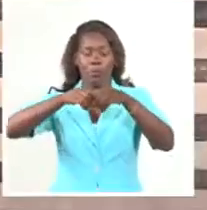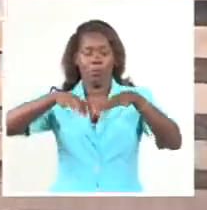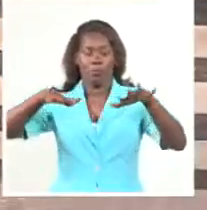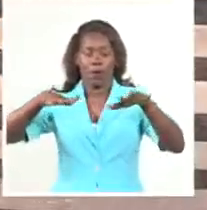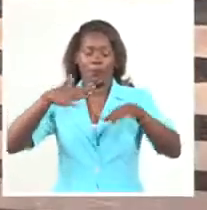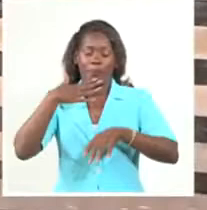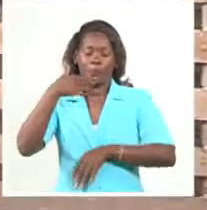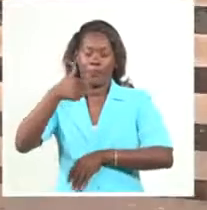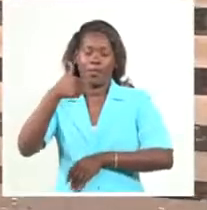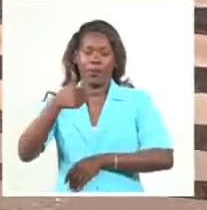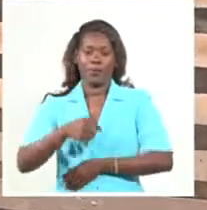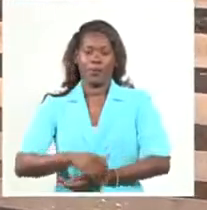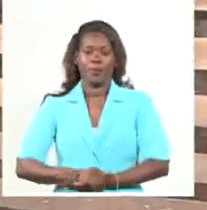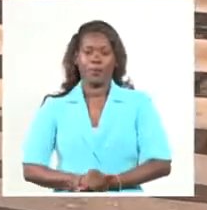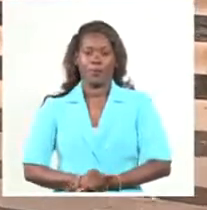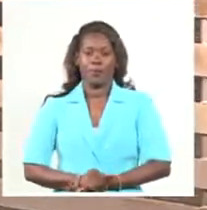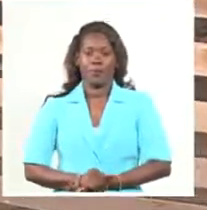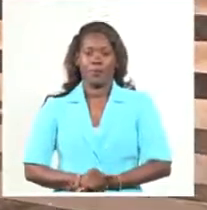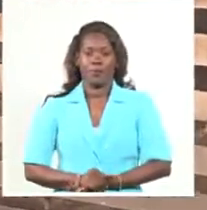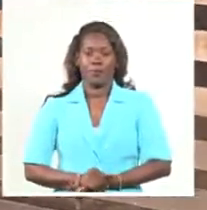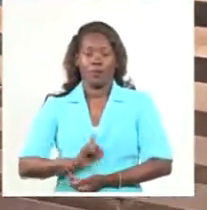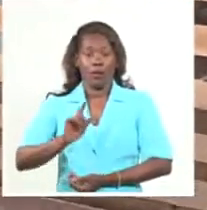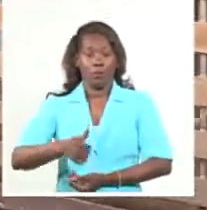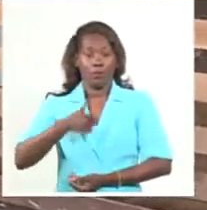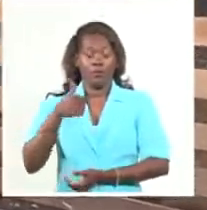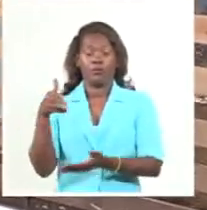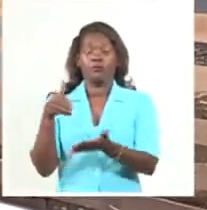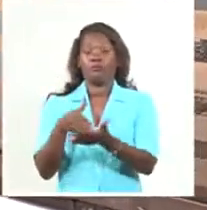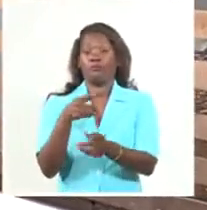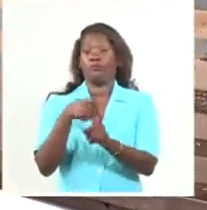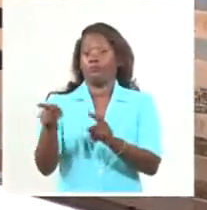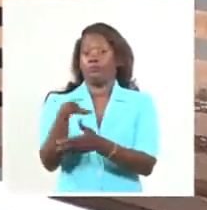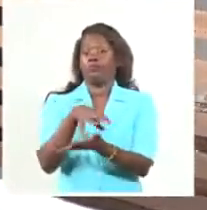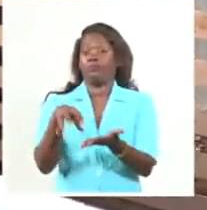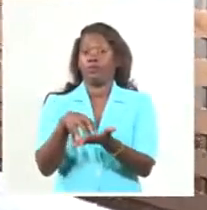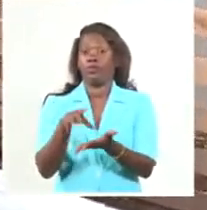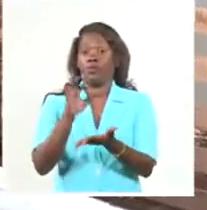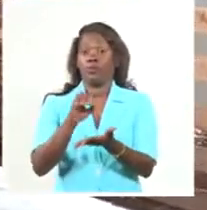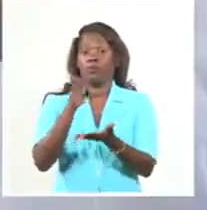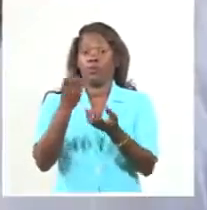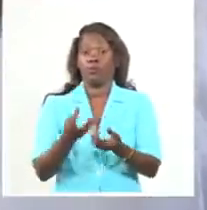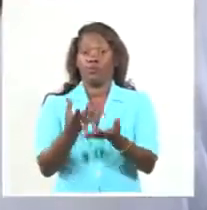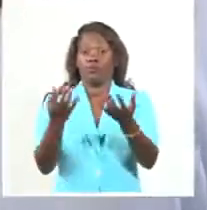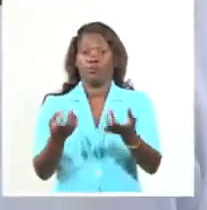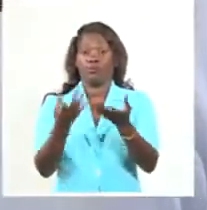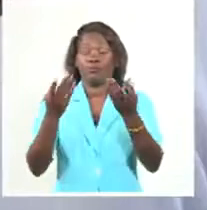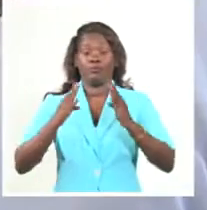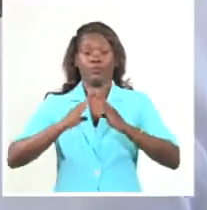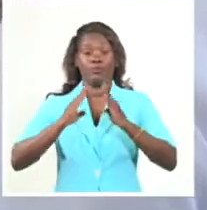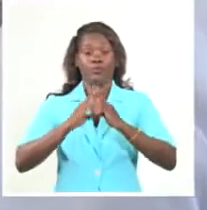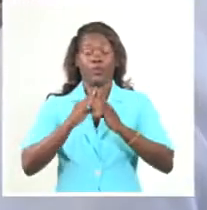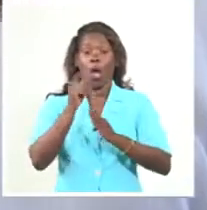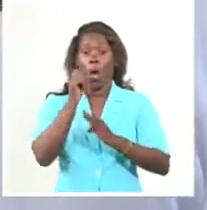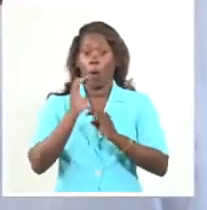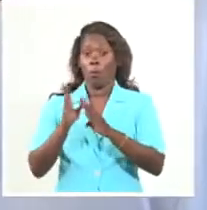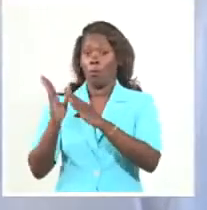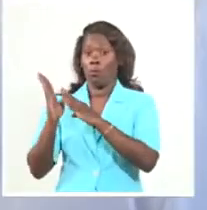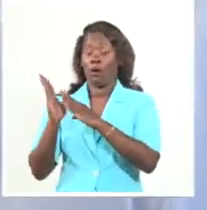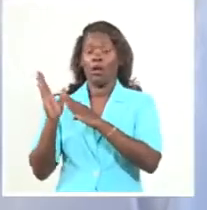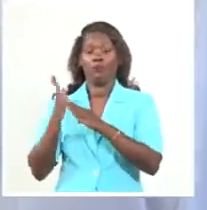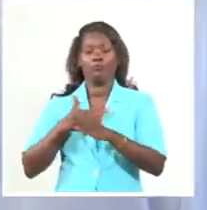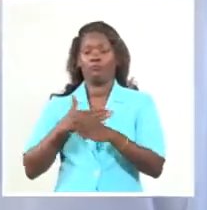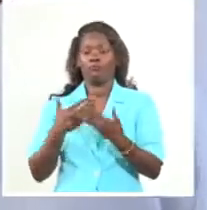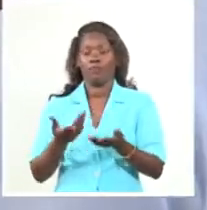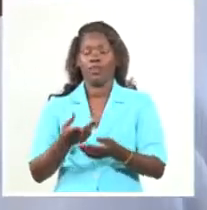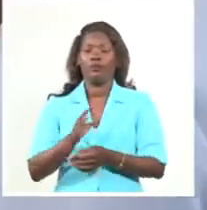encontrarlo. El mandatario llegó también hasta la comunidad del Níspero, donde visitó la finca del joven productor Yusdenis Rojas Pérez, quien se dedica a la cría